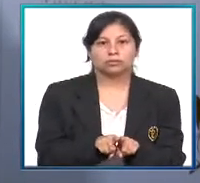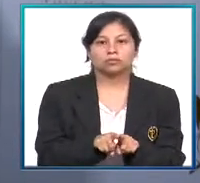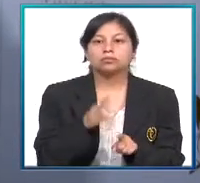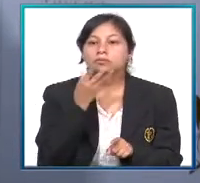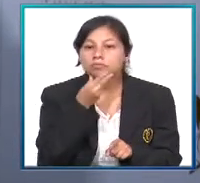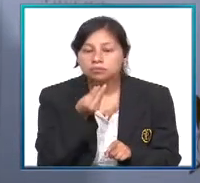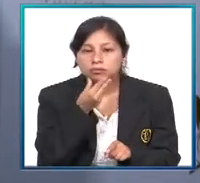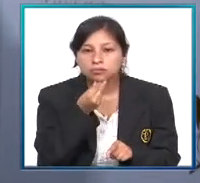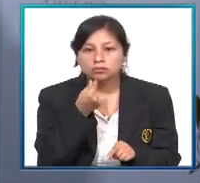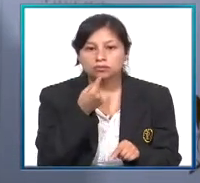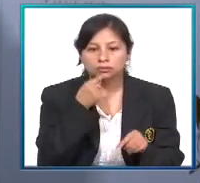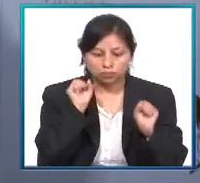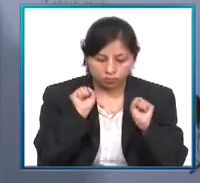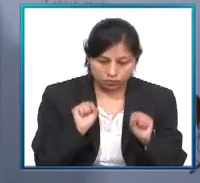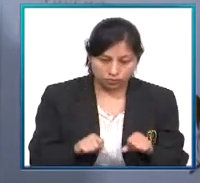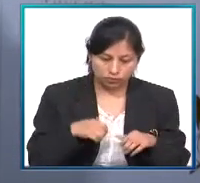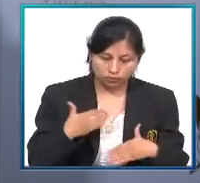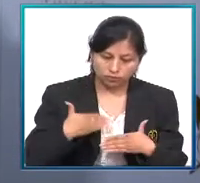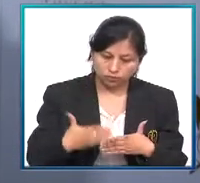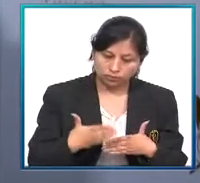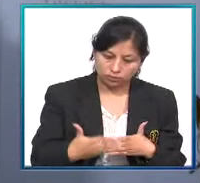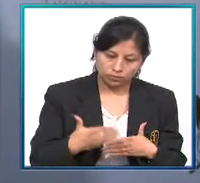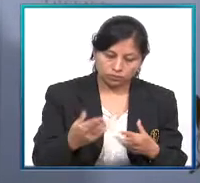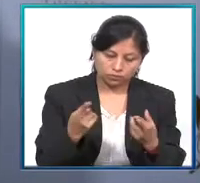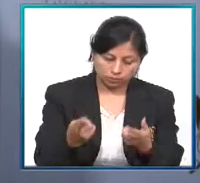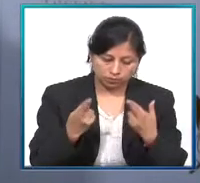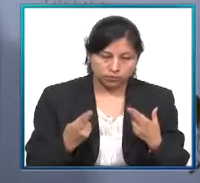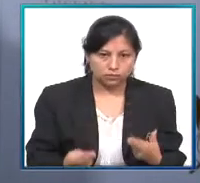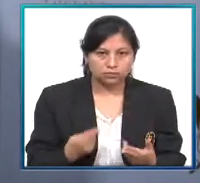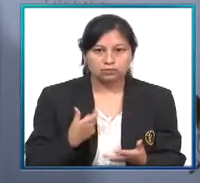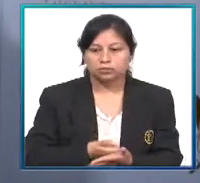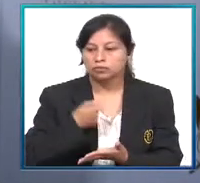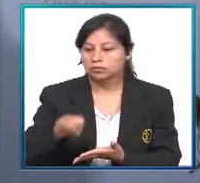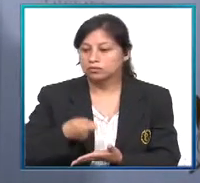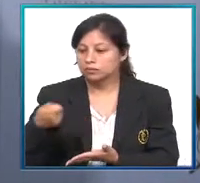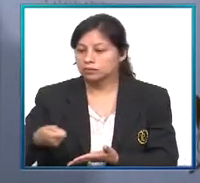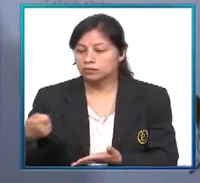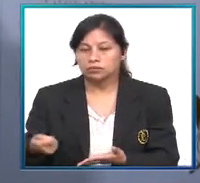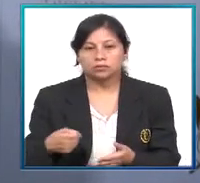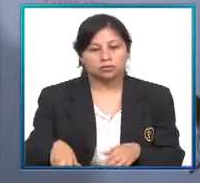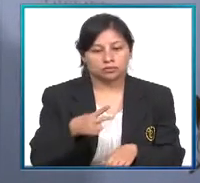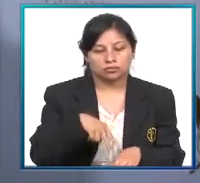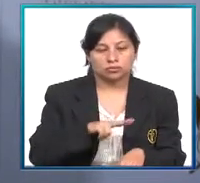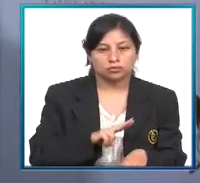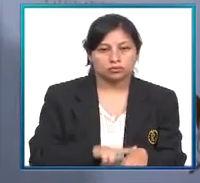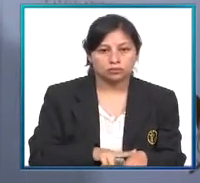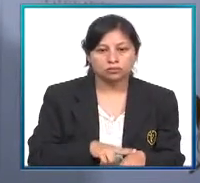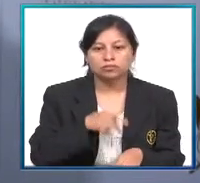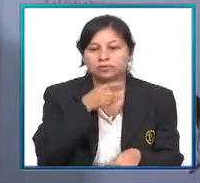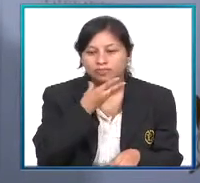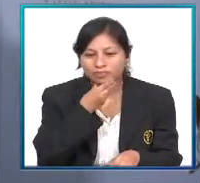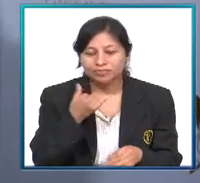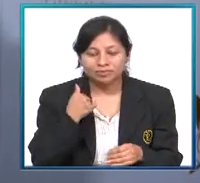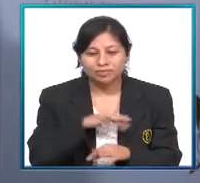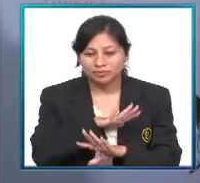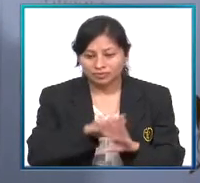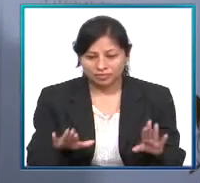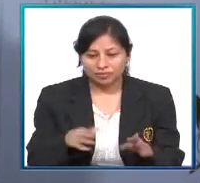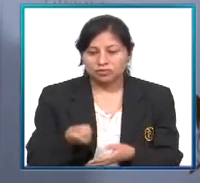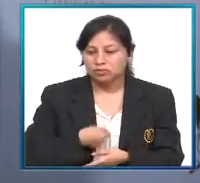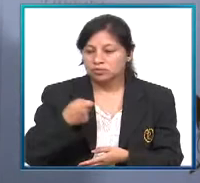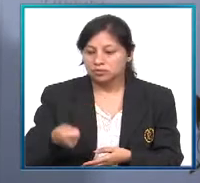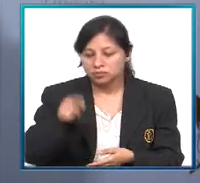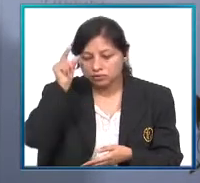los jubilados tienen que hacer para poder seguir recibiendo sus pensiones, y normalmente los jubilados y pensionados del